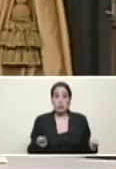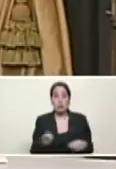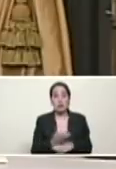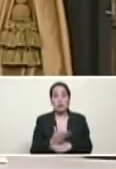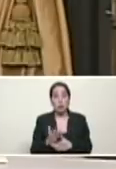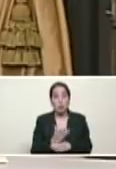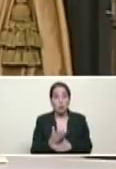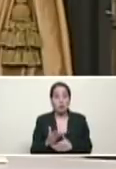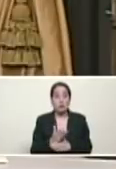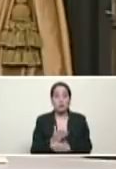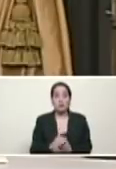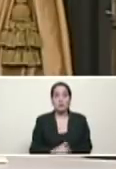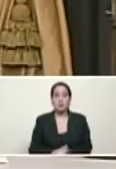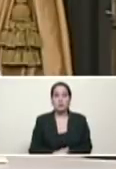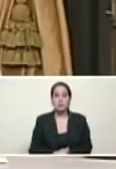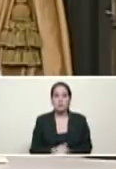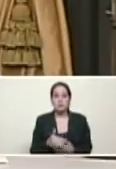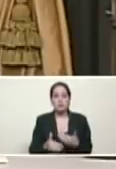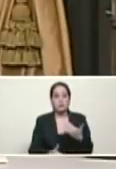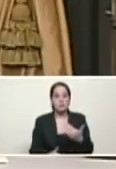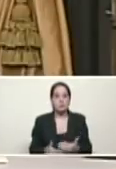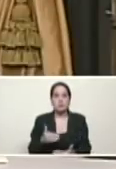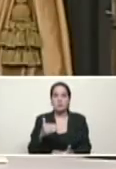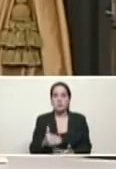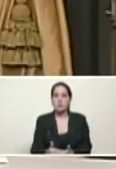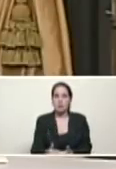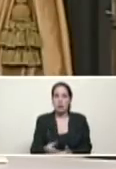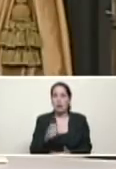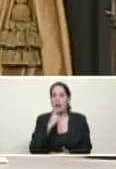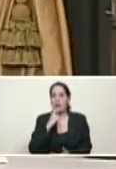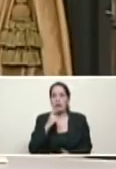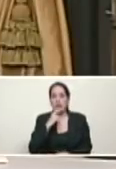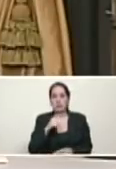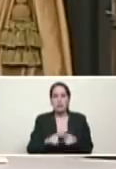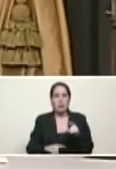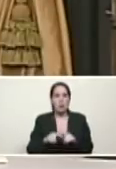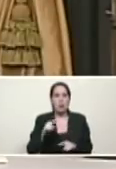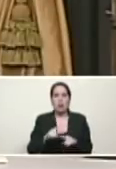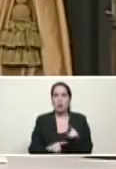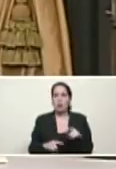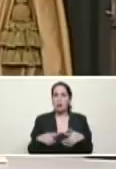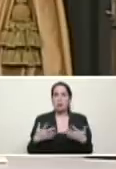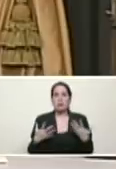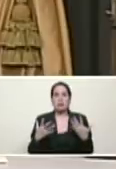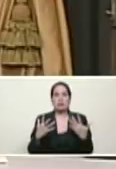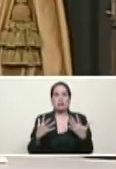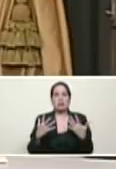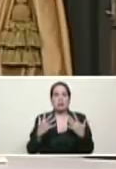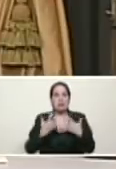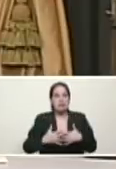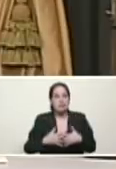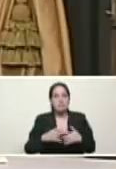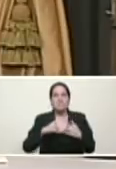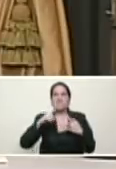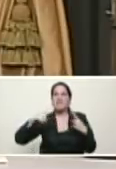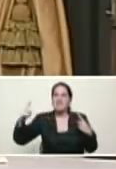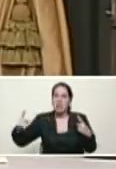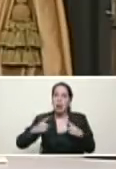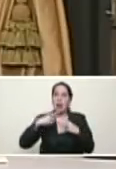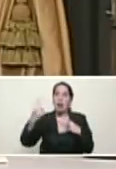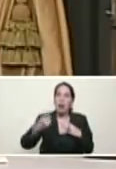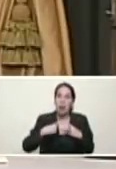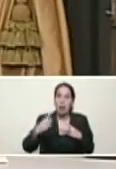compartiendo, superando, enfrentando dificultades con el plan de administración de carga, que yo dije que era necesario y el pueblo